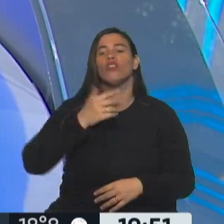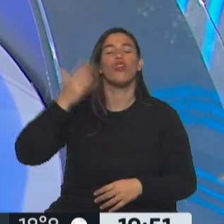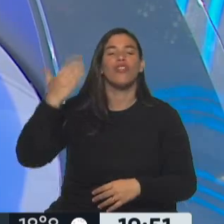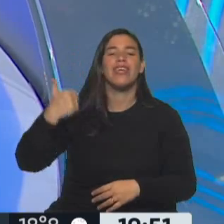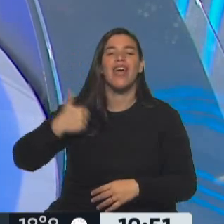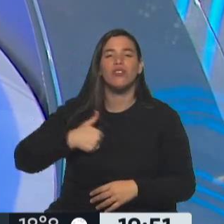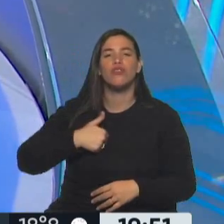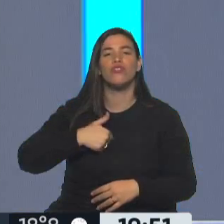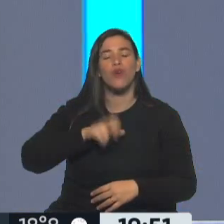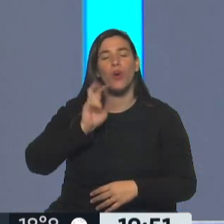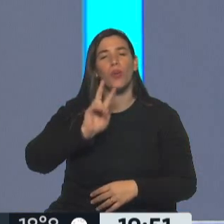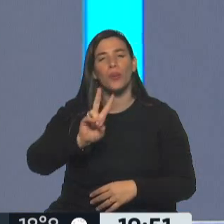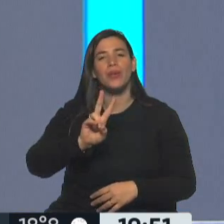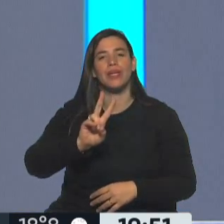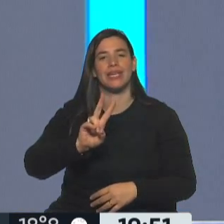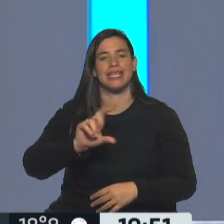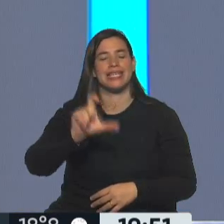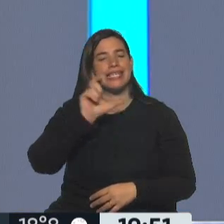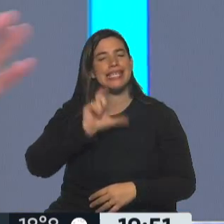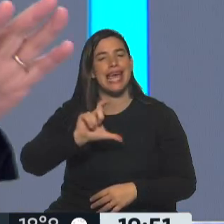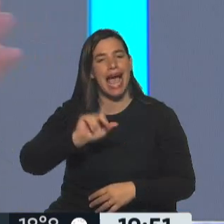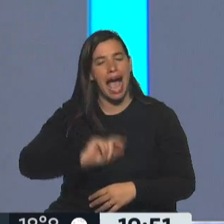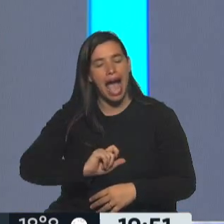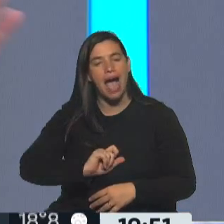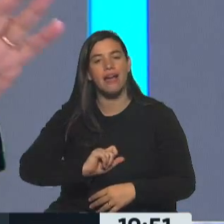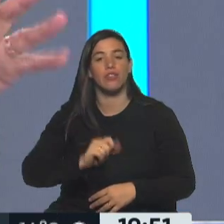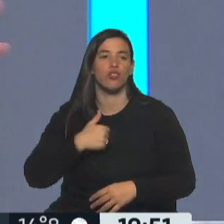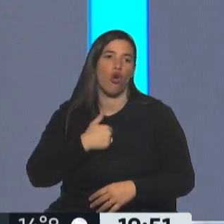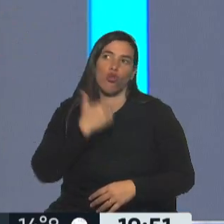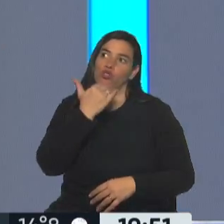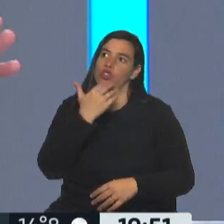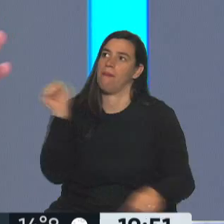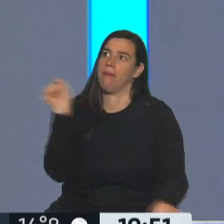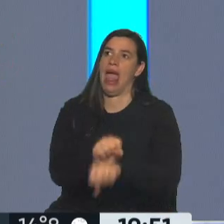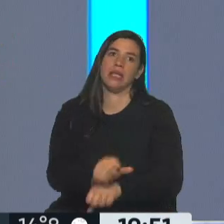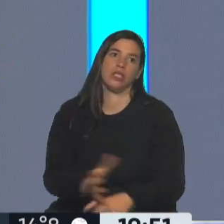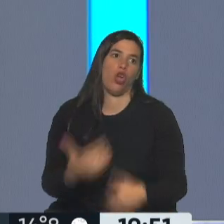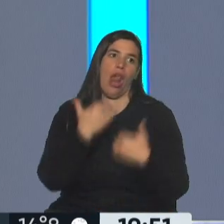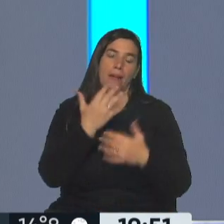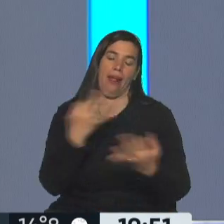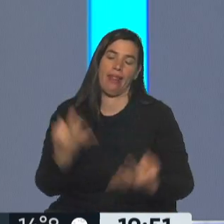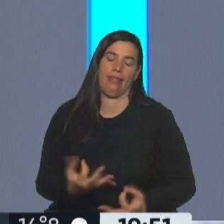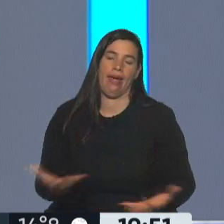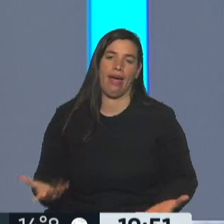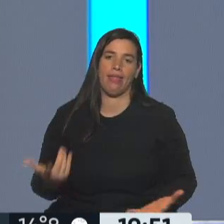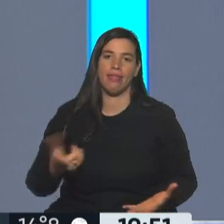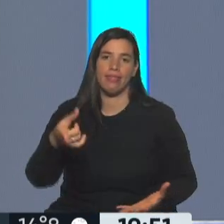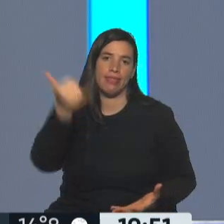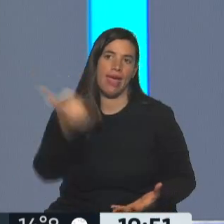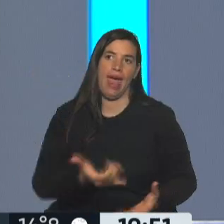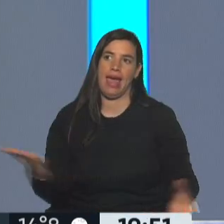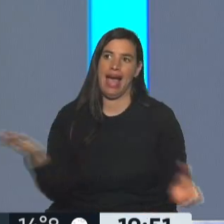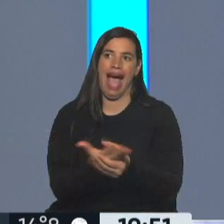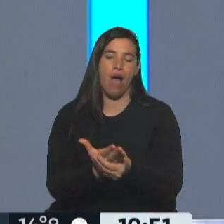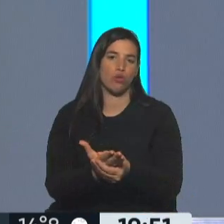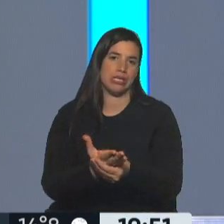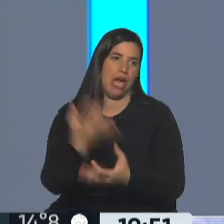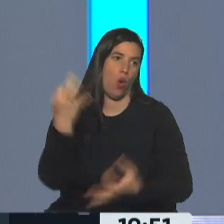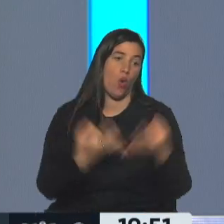la industria, el comercio salieron muy favorecidos porque nosotros siempre trabajamos para todas y todos, incluso para aquellos que nos